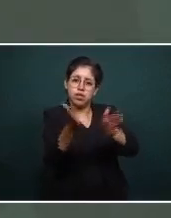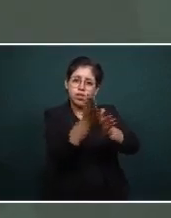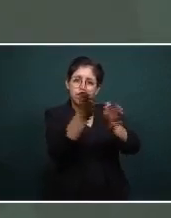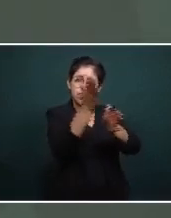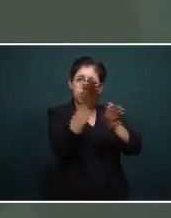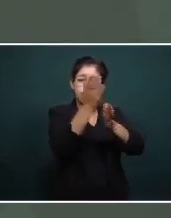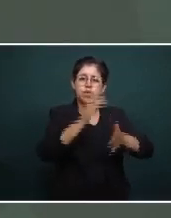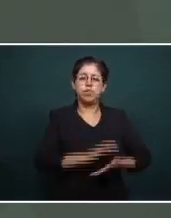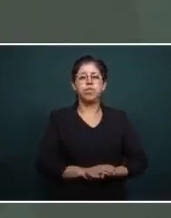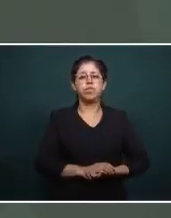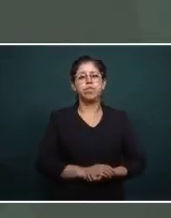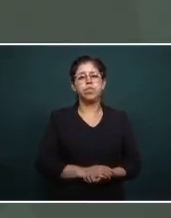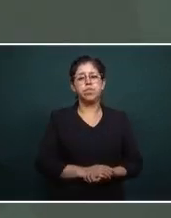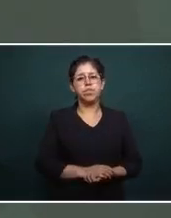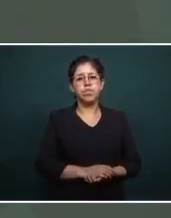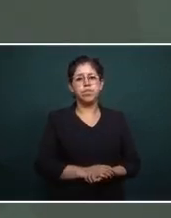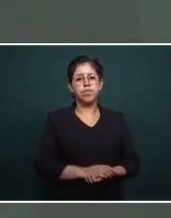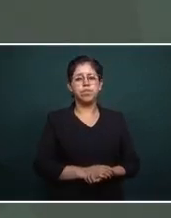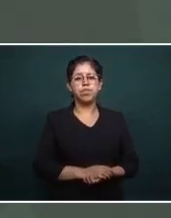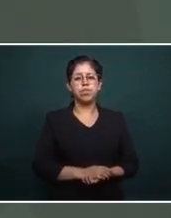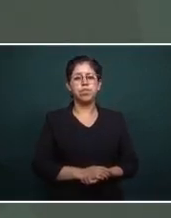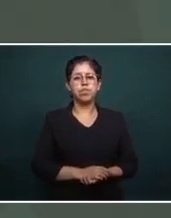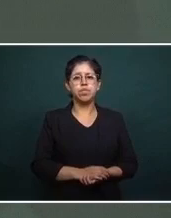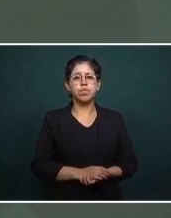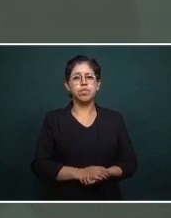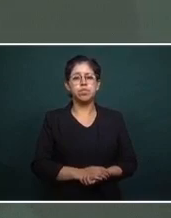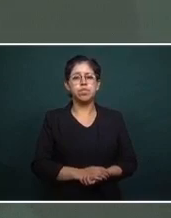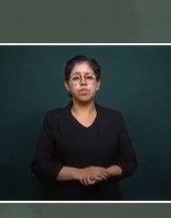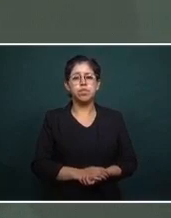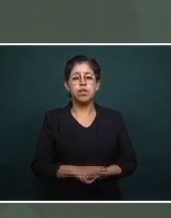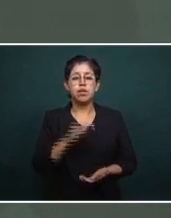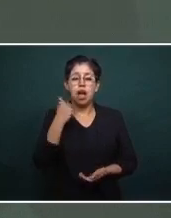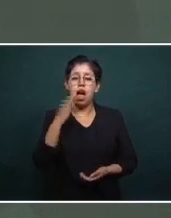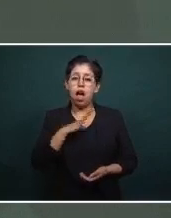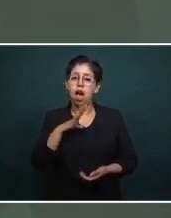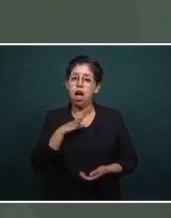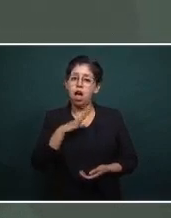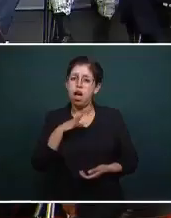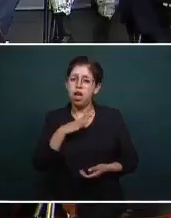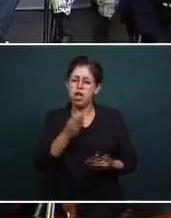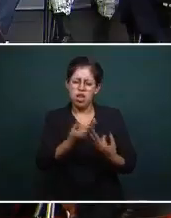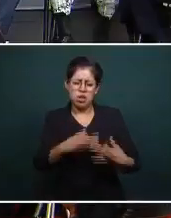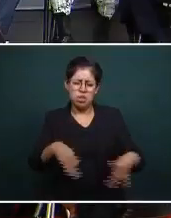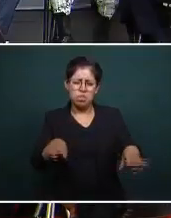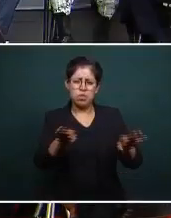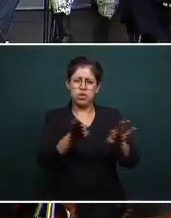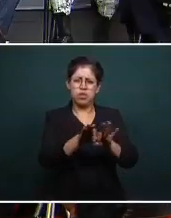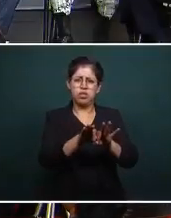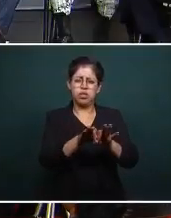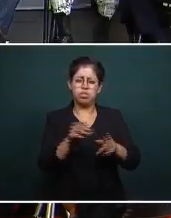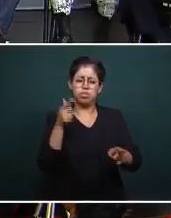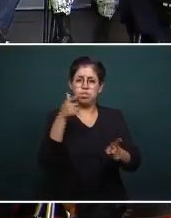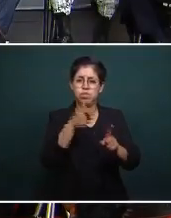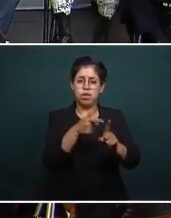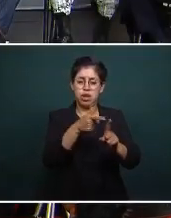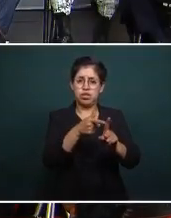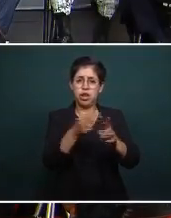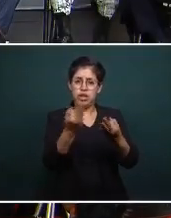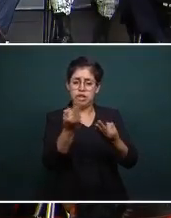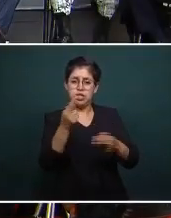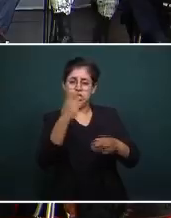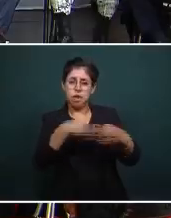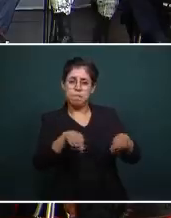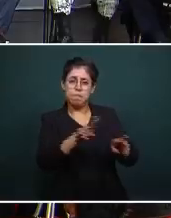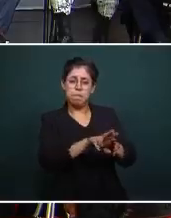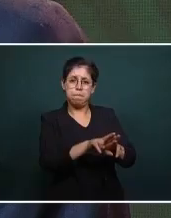dando prioridad para que se invierta bien el presupuesto. Y van a